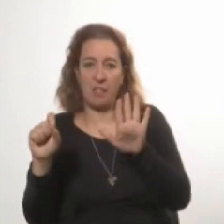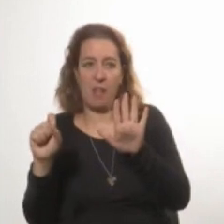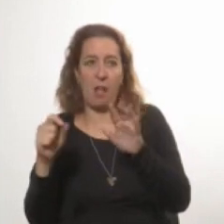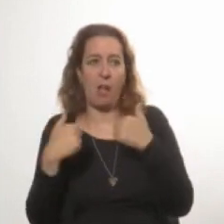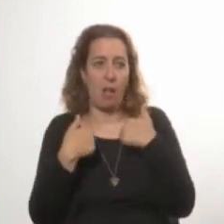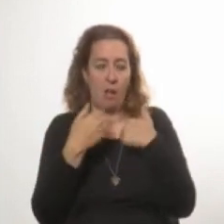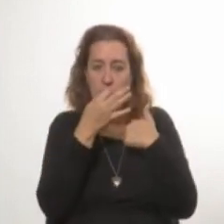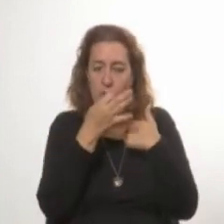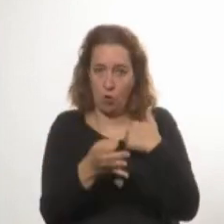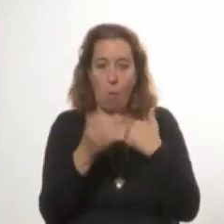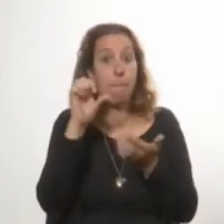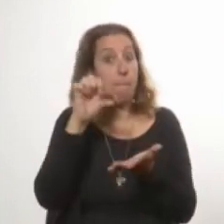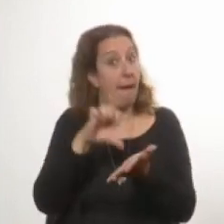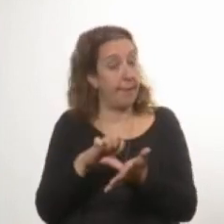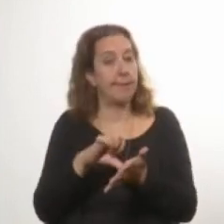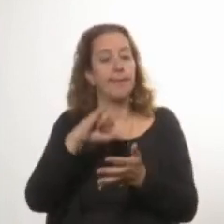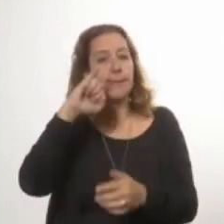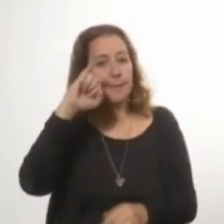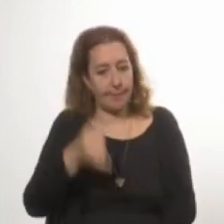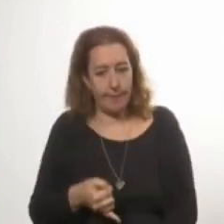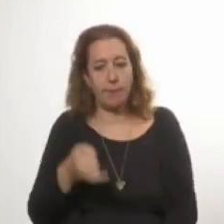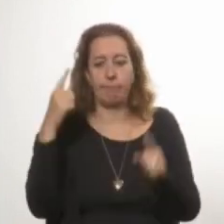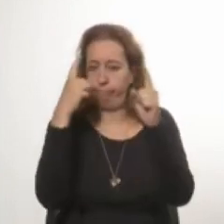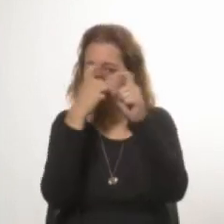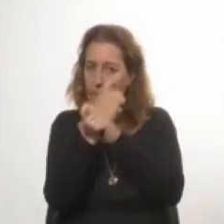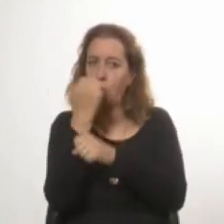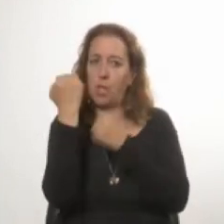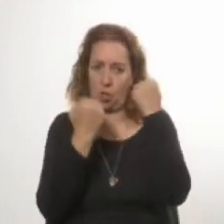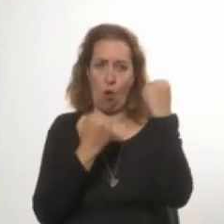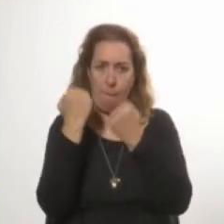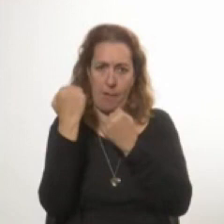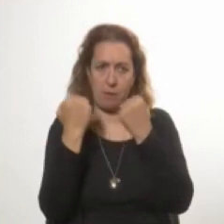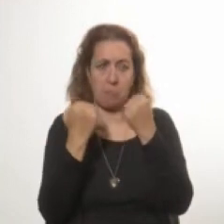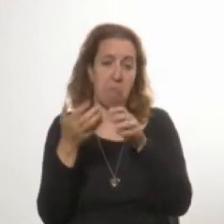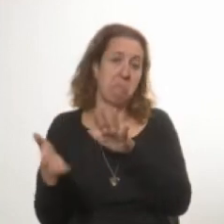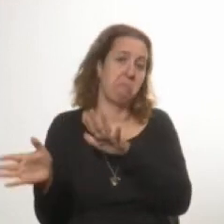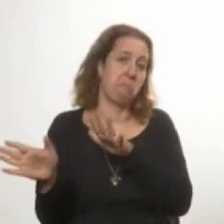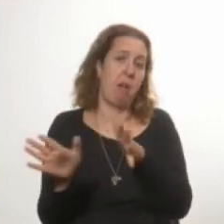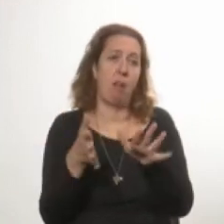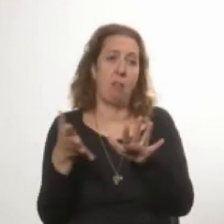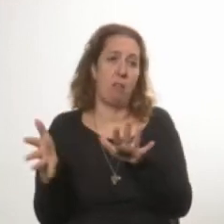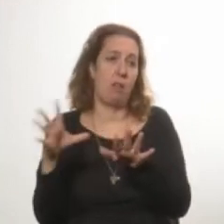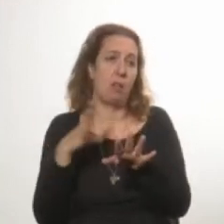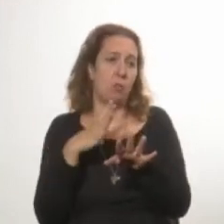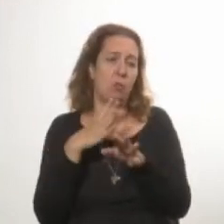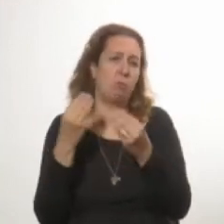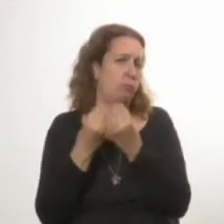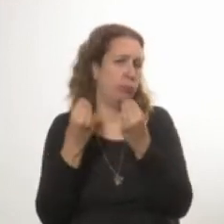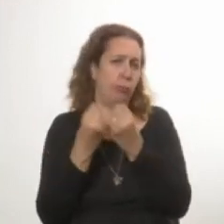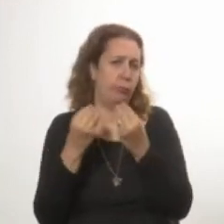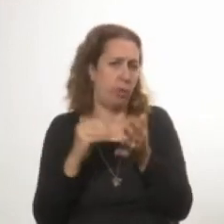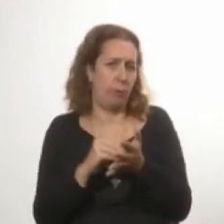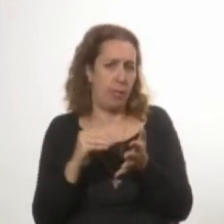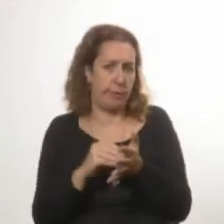yo digo que en un país que sí tenía dificultades económicas, quizás parecidas a las que hemos tenido tantas veces